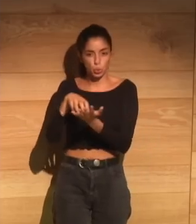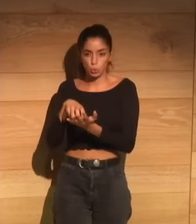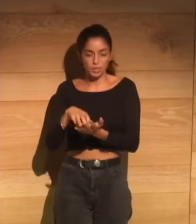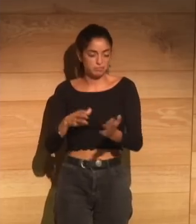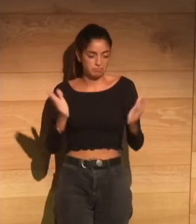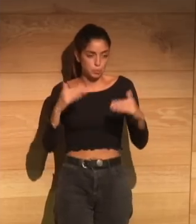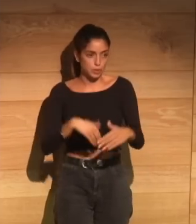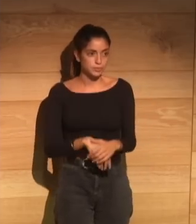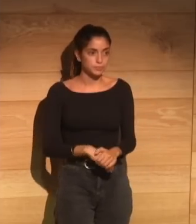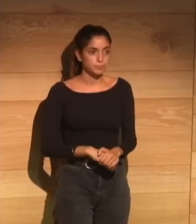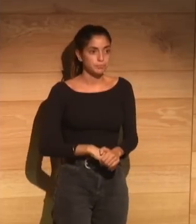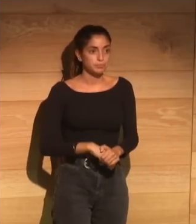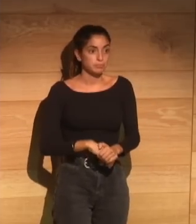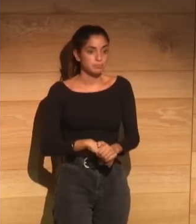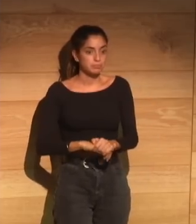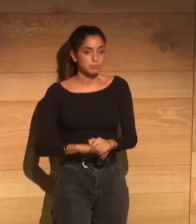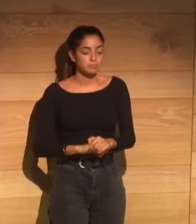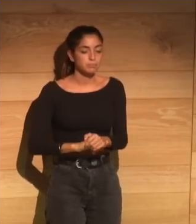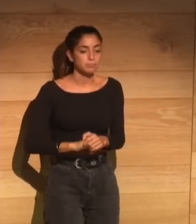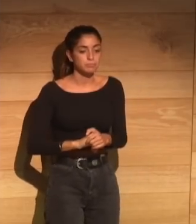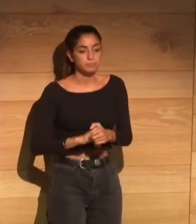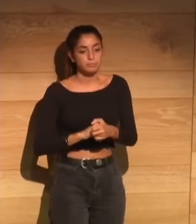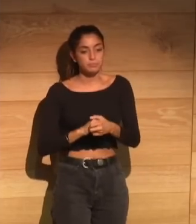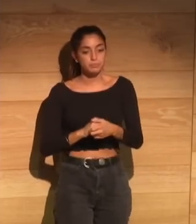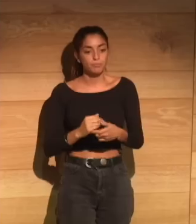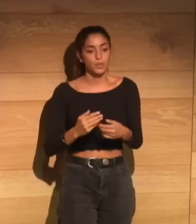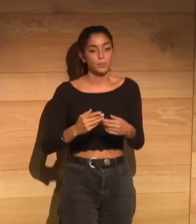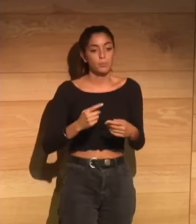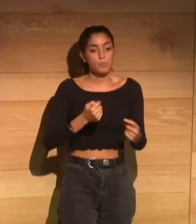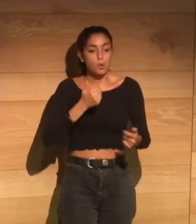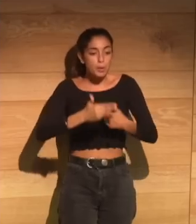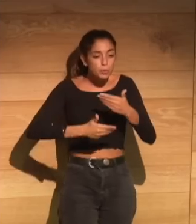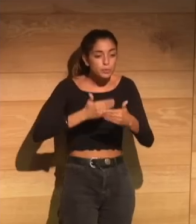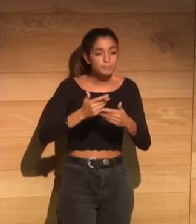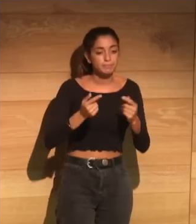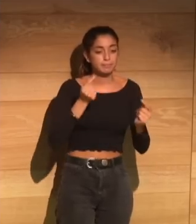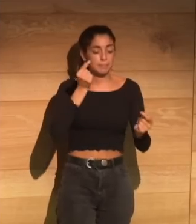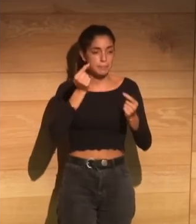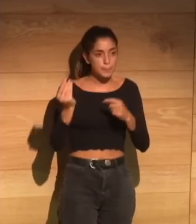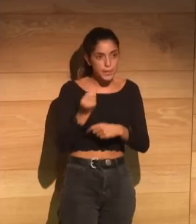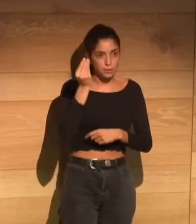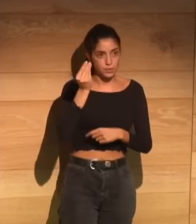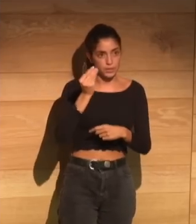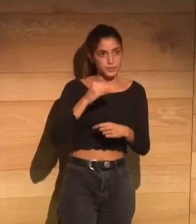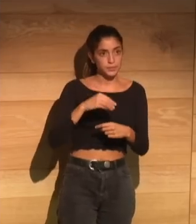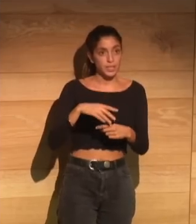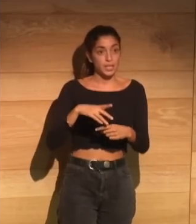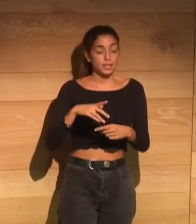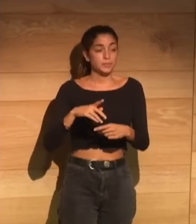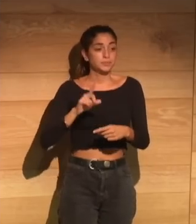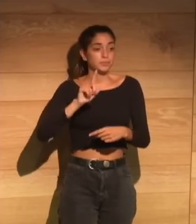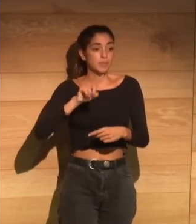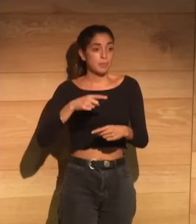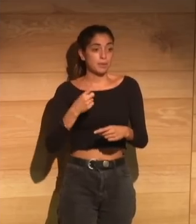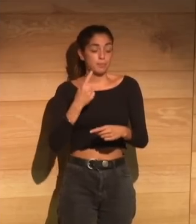eso también se va perfeccionando. Nuevamente es un camino de perfeccionamiento. De repente se descubre en toda esa óptica incipiente